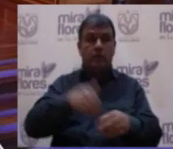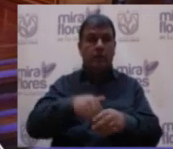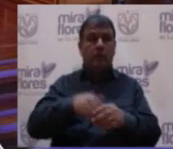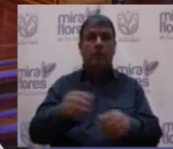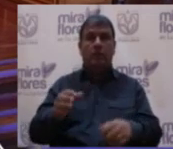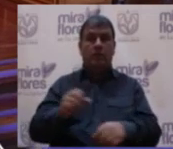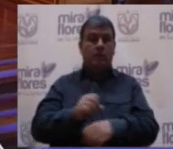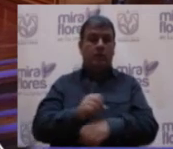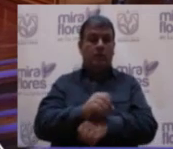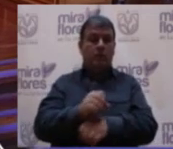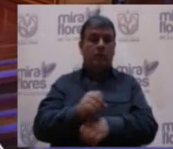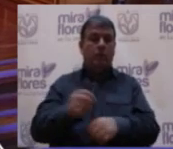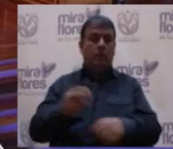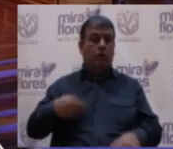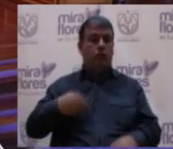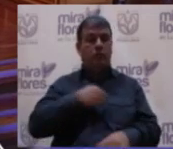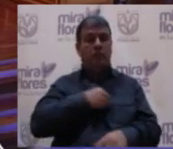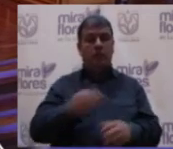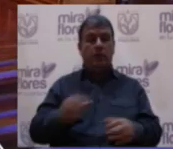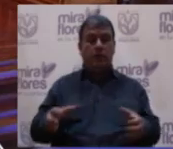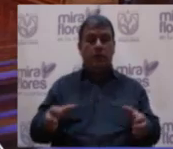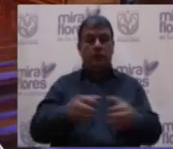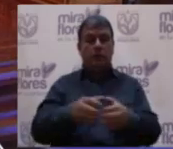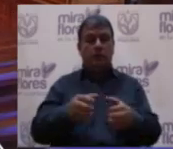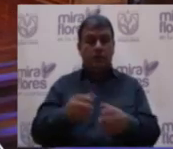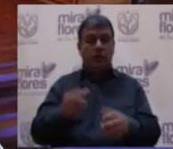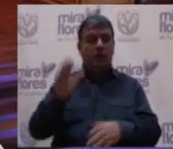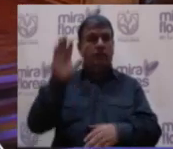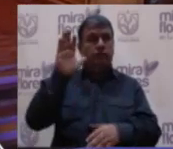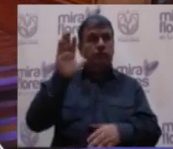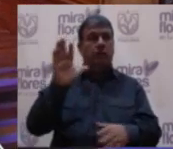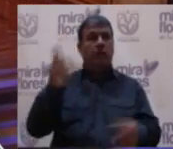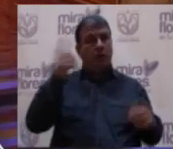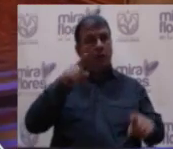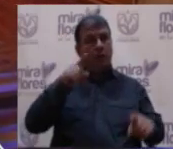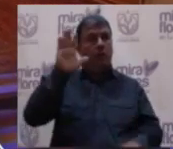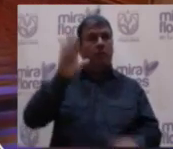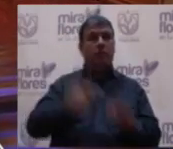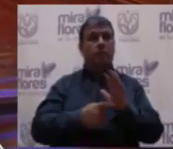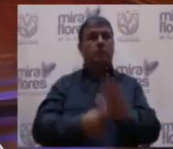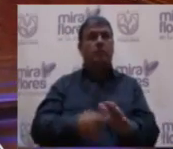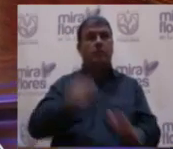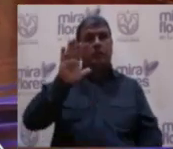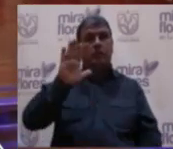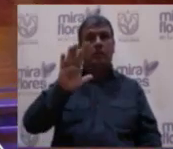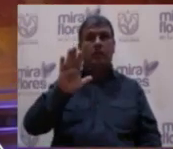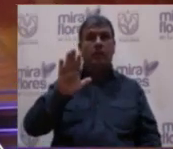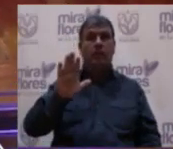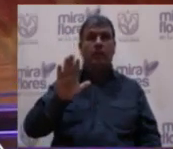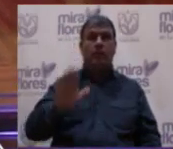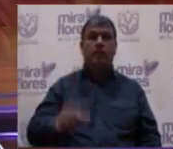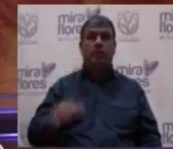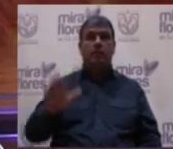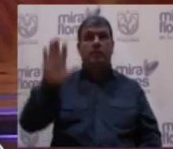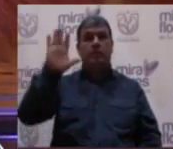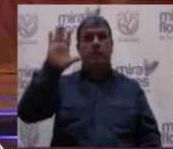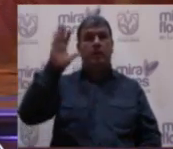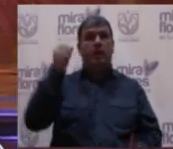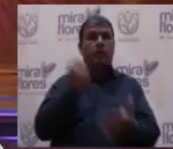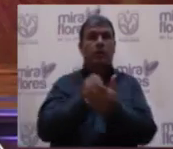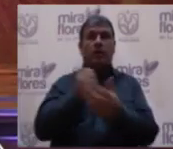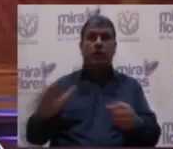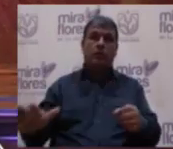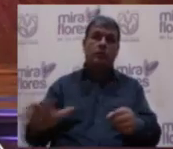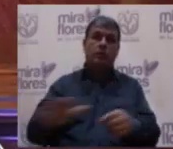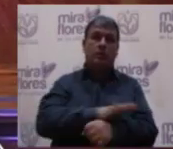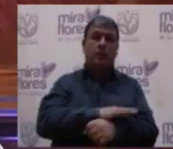del Consejo que estén a favor de aprobar este proyecto de ordenanza, quieran expresar una señal de conformidad. Se aprueba por